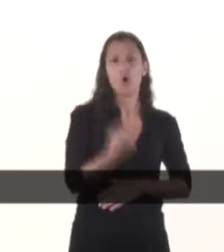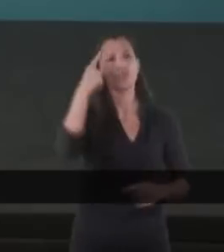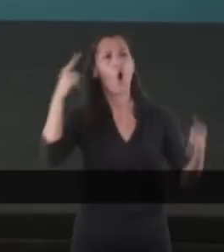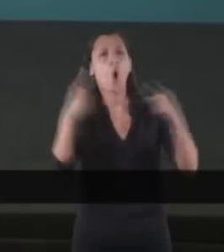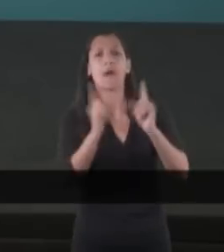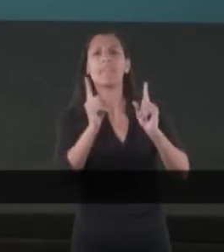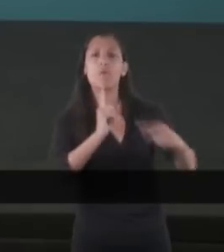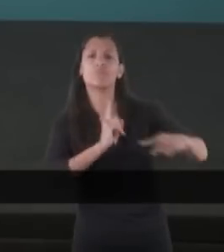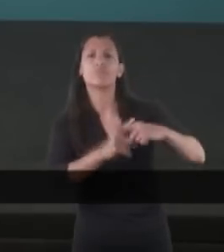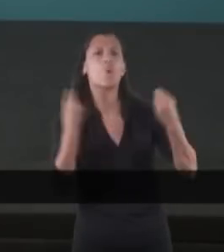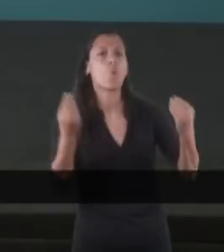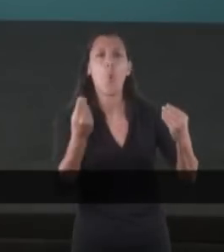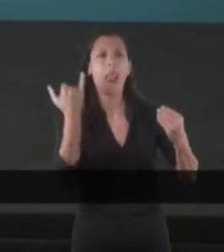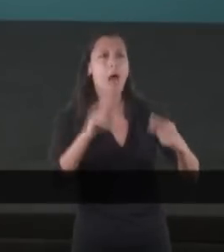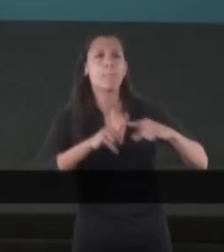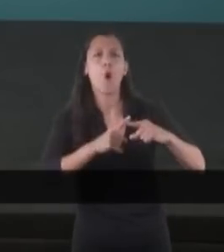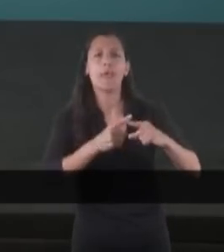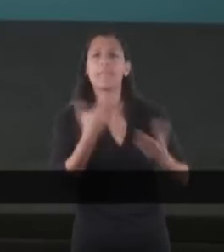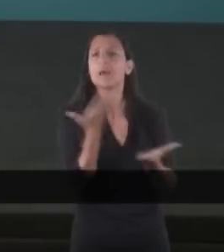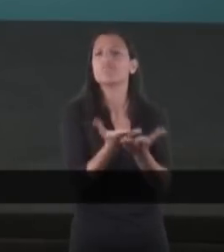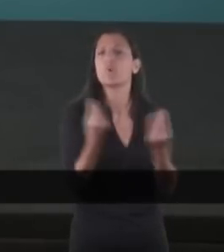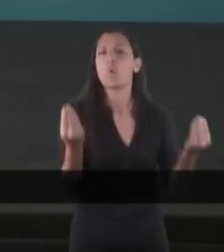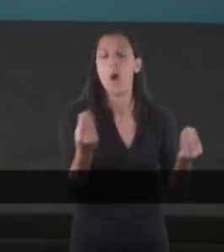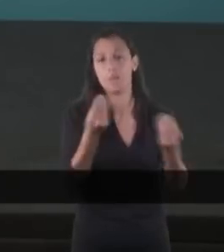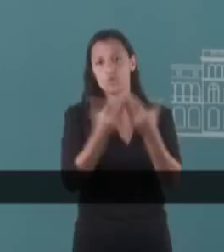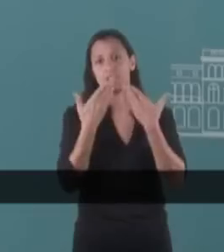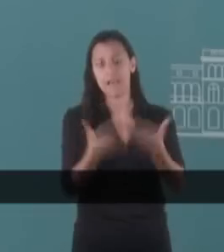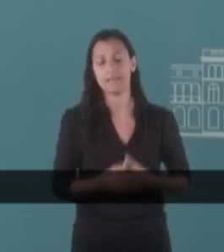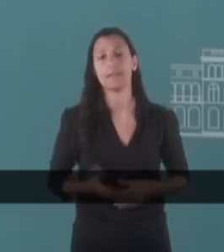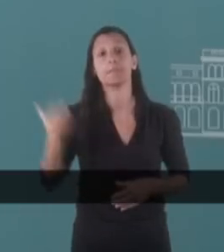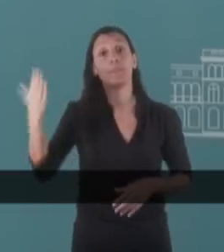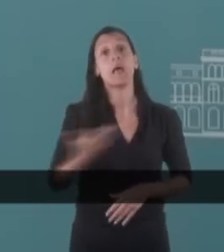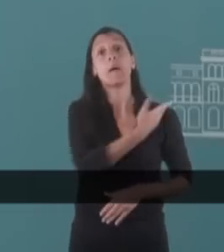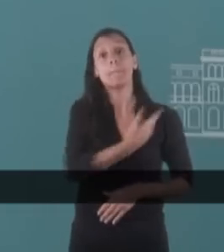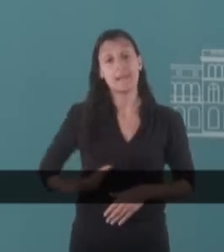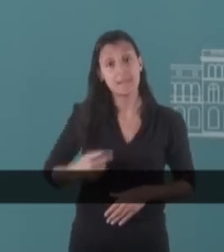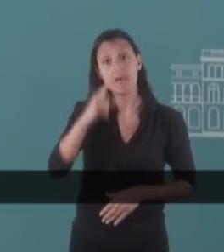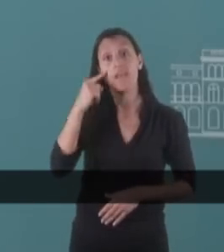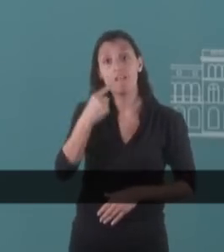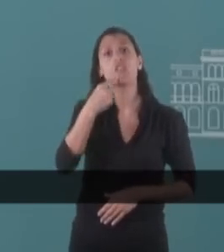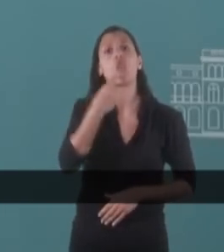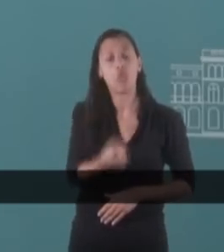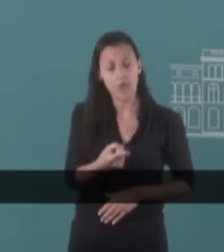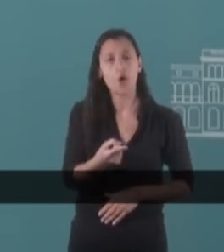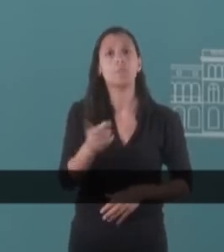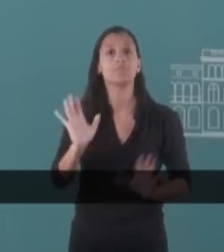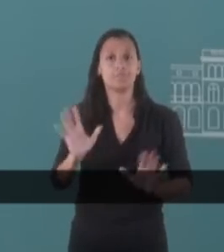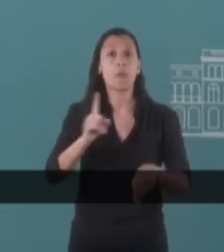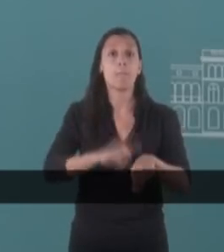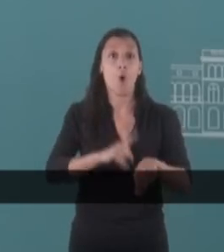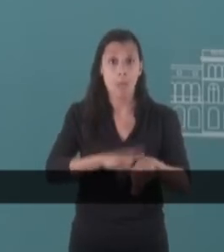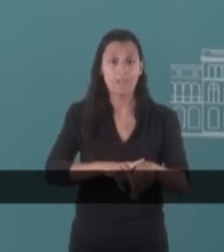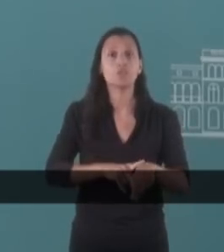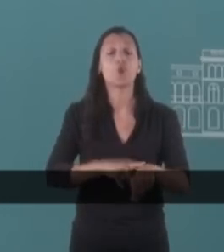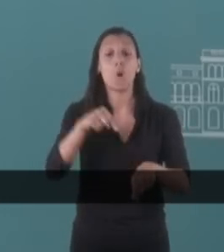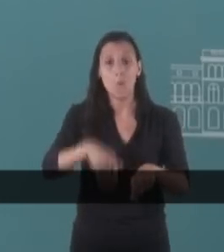encuentro? ¿Qué políticas se analizarán? Gracias. Muchas gracias. El presidente Fernández lo ha dicho con ocasión de que comenzara el año de los 40